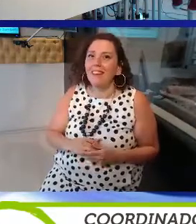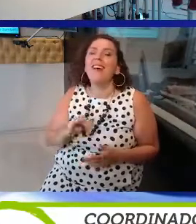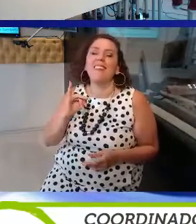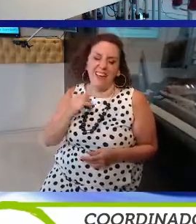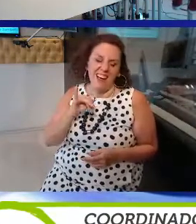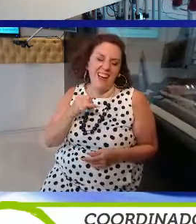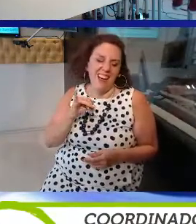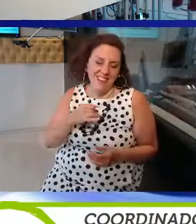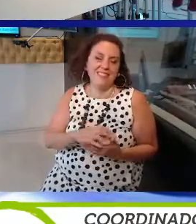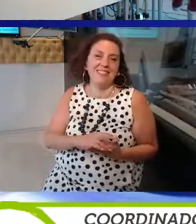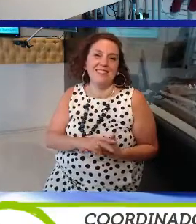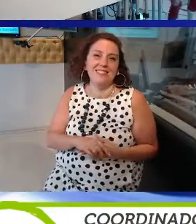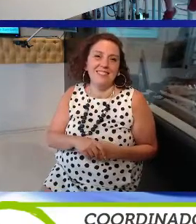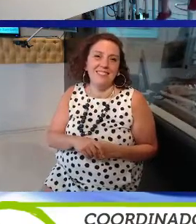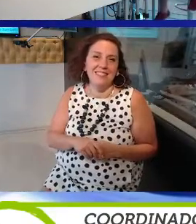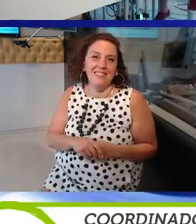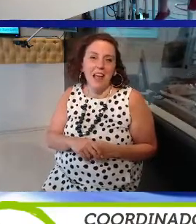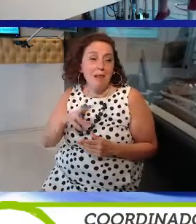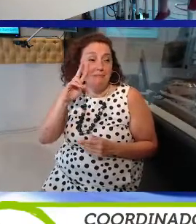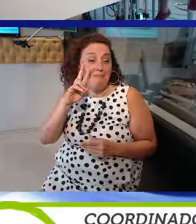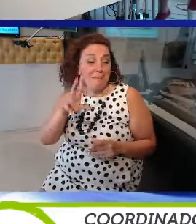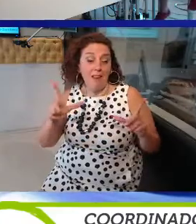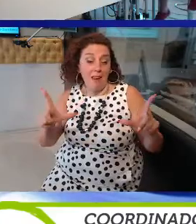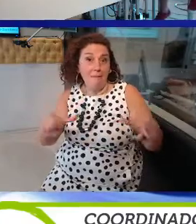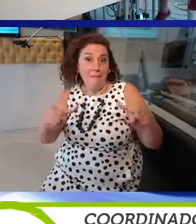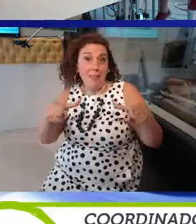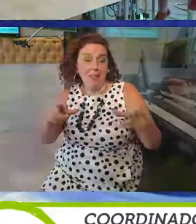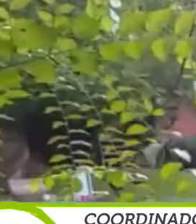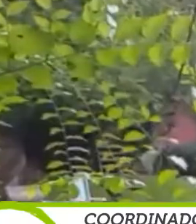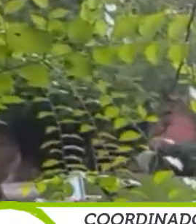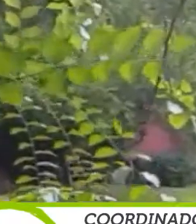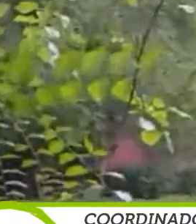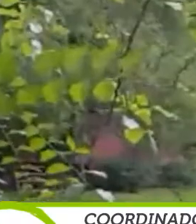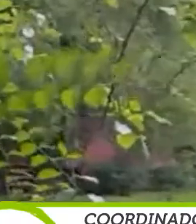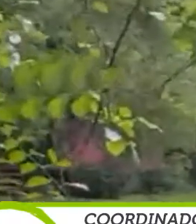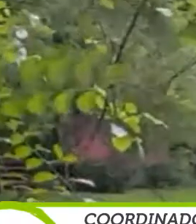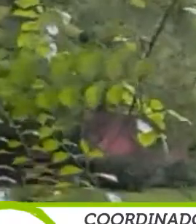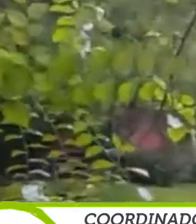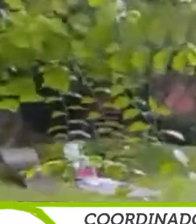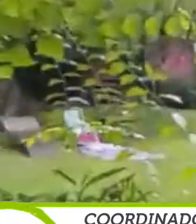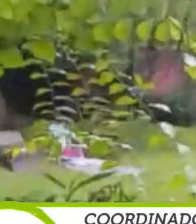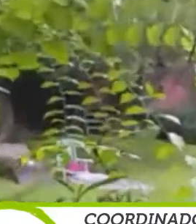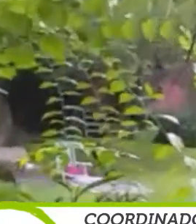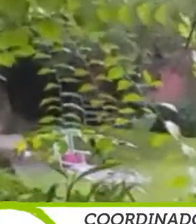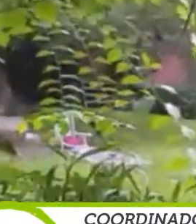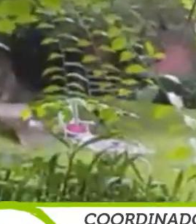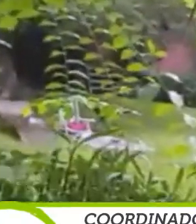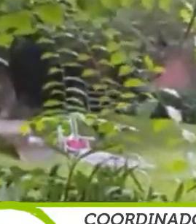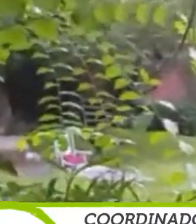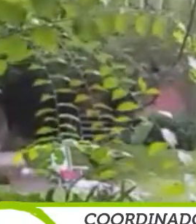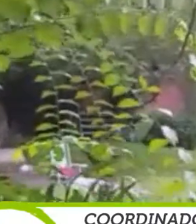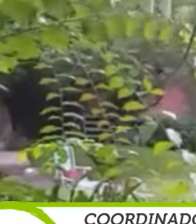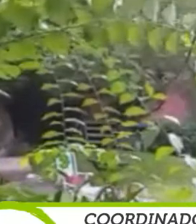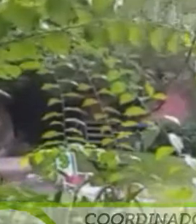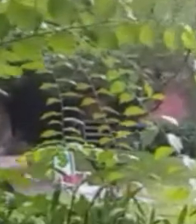¡Diego! ¡La pileta, mira! ¡Mirá la pileta! ¡Diego! ¡Ay! Sí, ¿qué pasa, Digito? Me fui